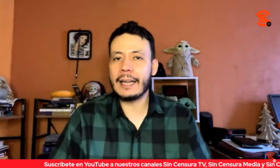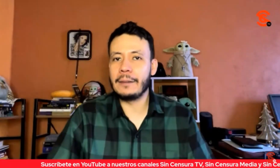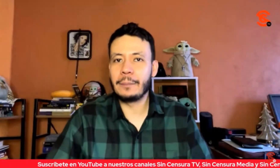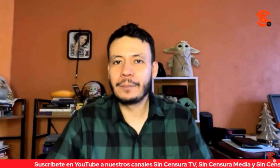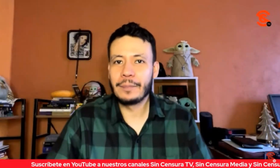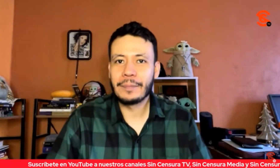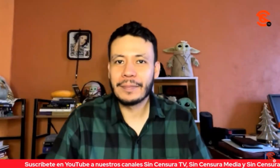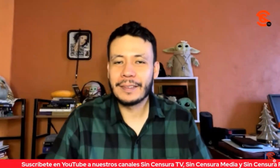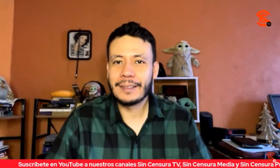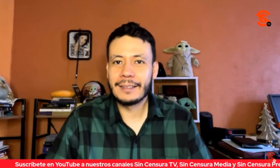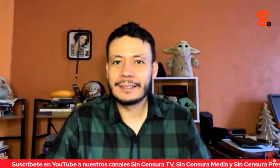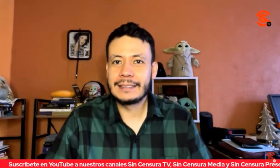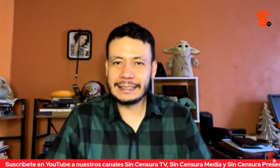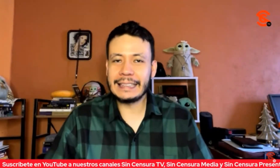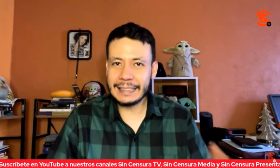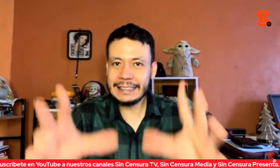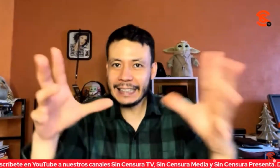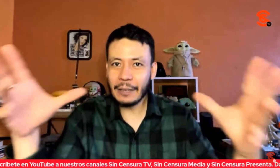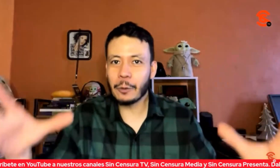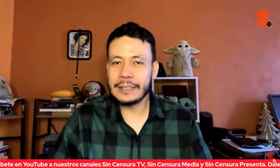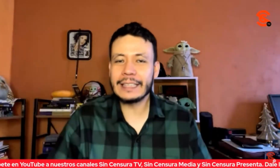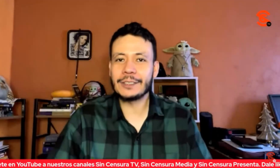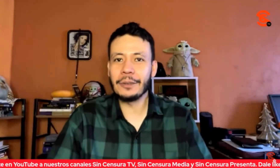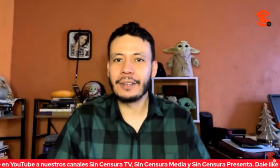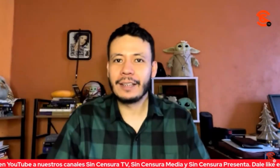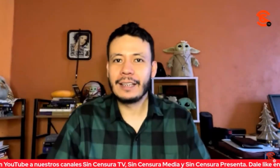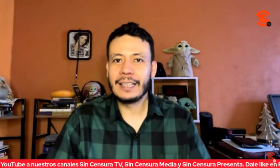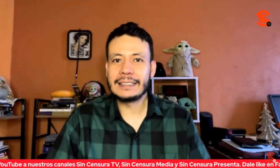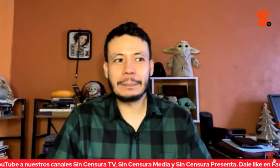donde lo atacan. ¿Sí se